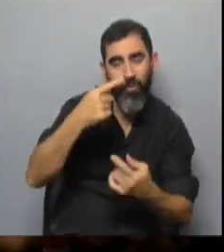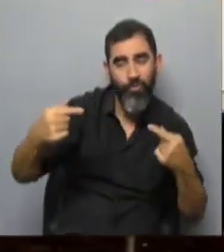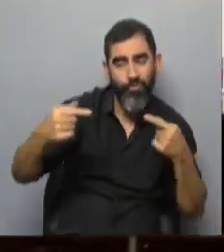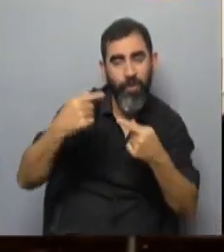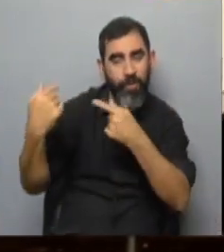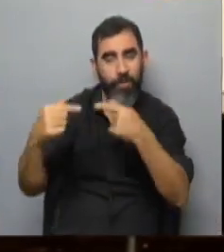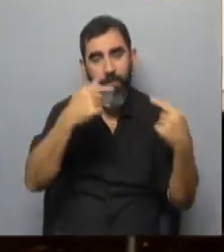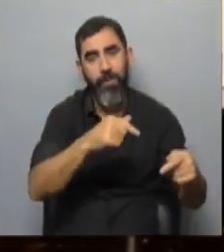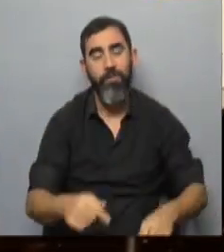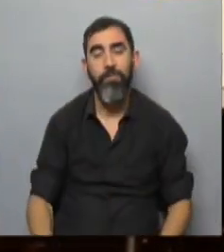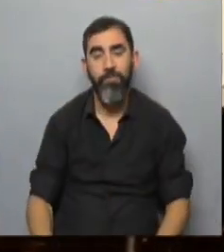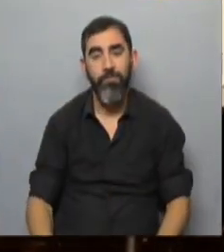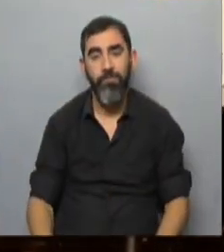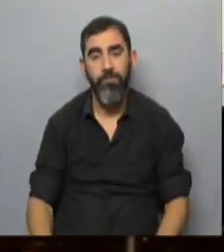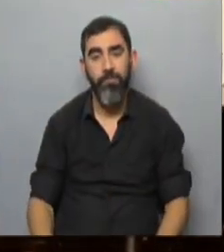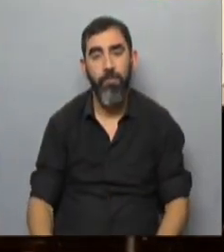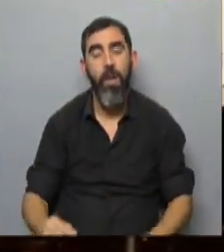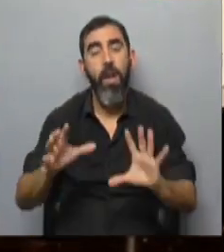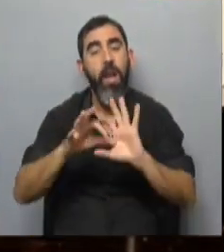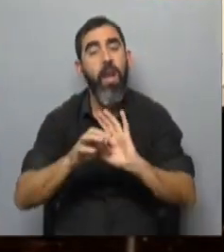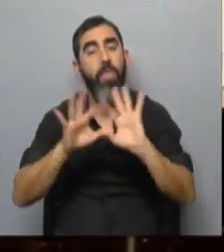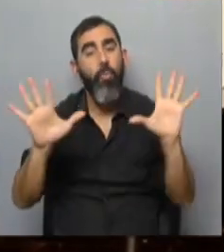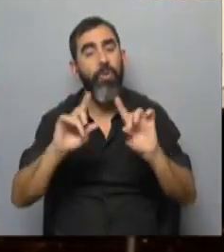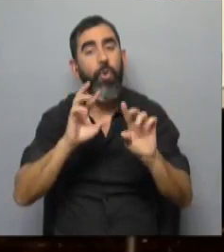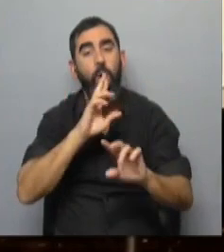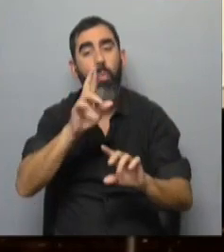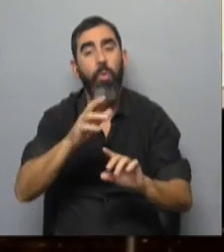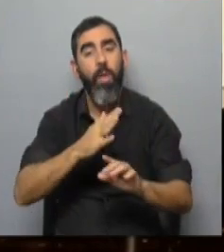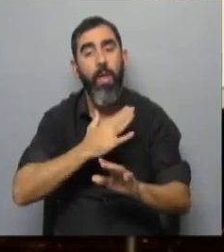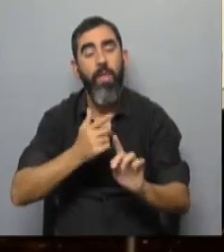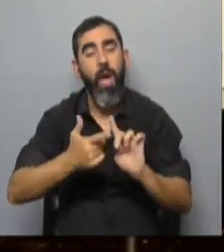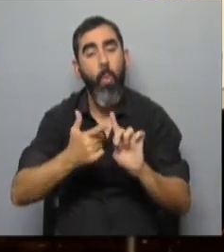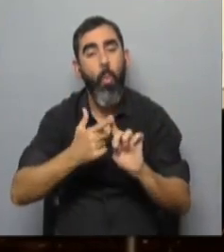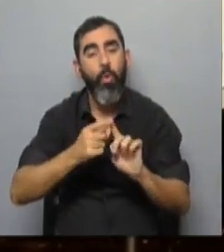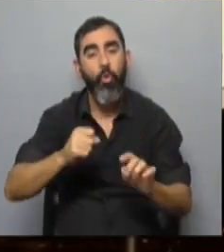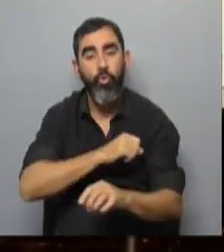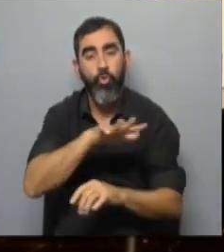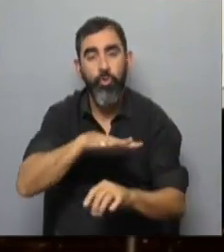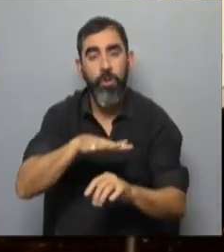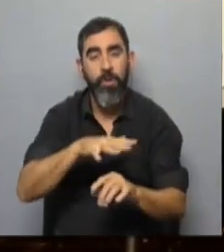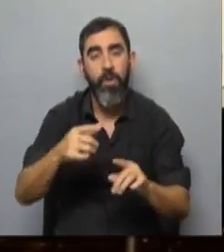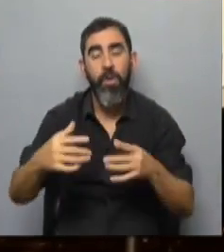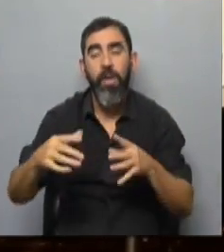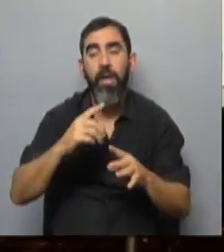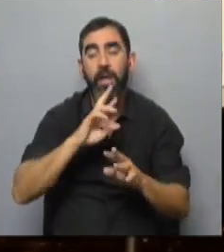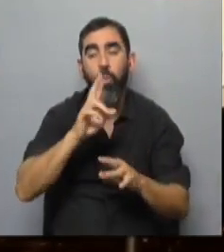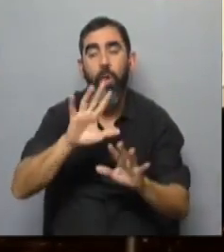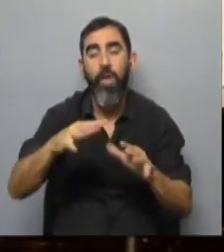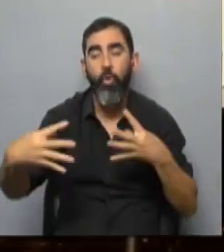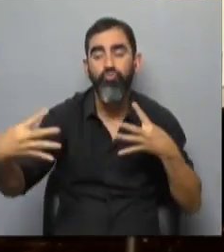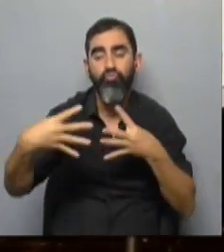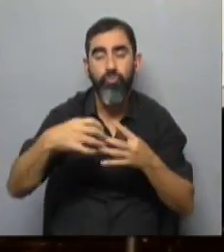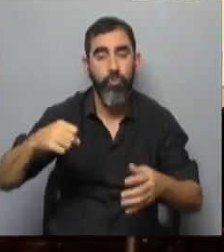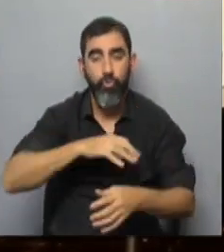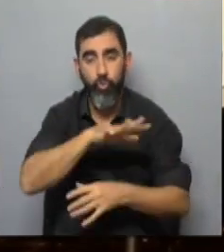contrapuestos. La propia democracia liberal no es el resultado de un consenso social, es el resultado de choques sociales. La